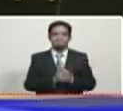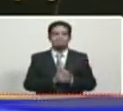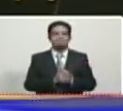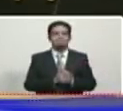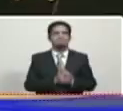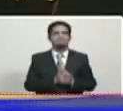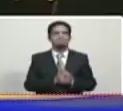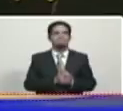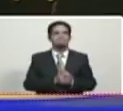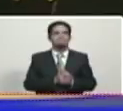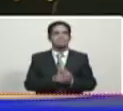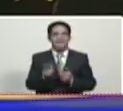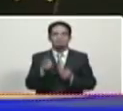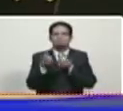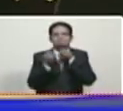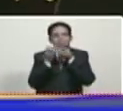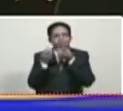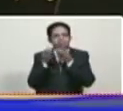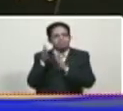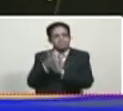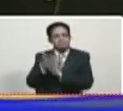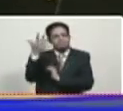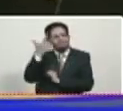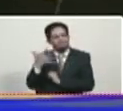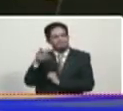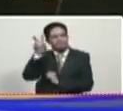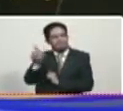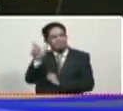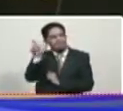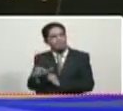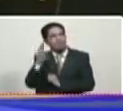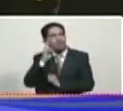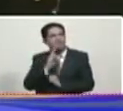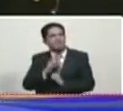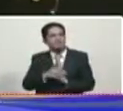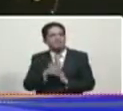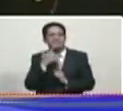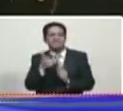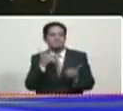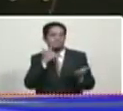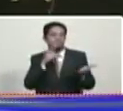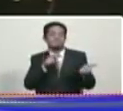a Bolívar, y dijo: y cuando subió la escalera